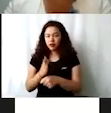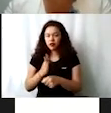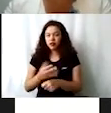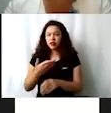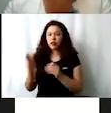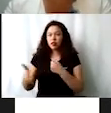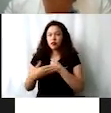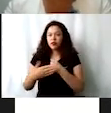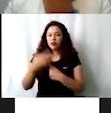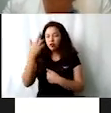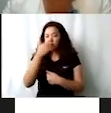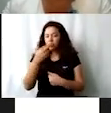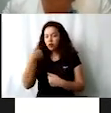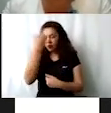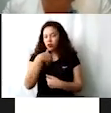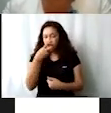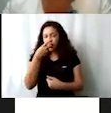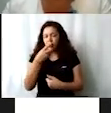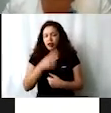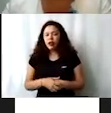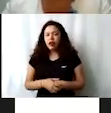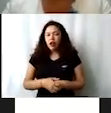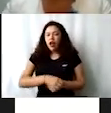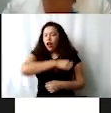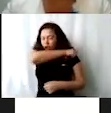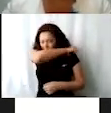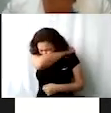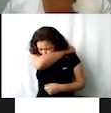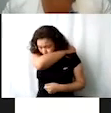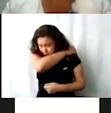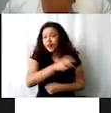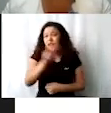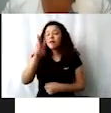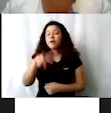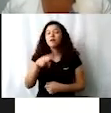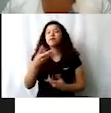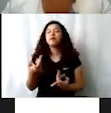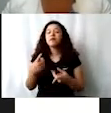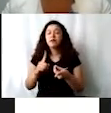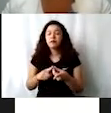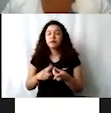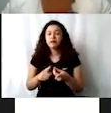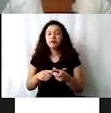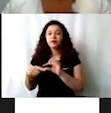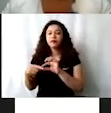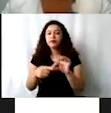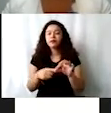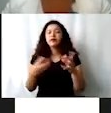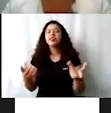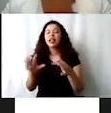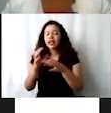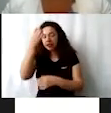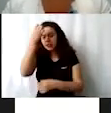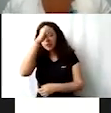adelante lo vamos a mencionar, la realidad es que ¿quién no ha vivido estas experiencias